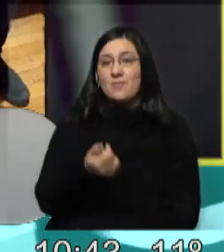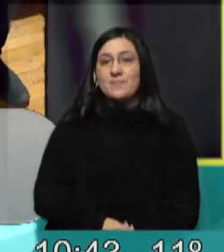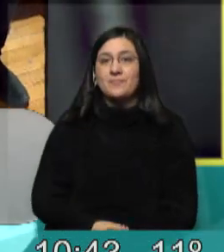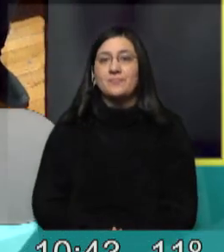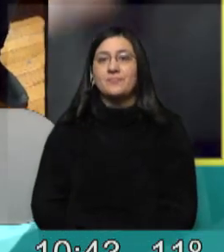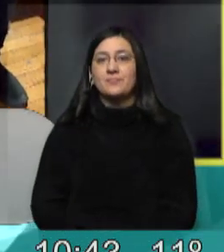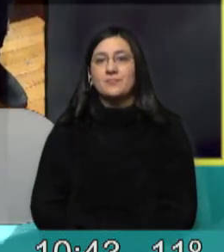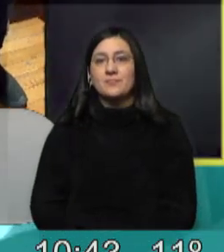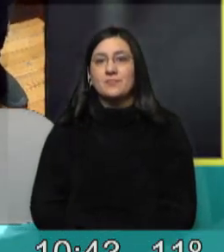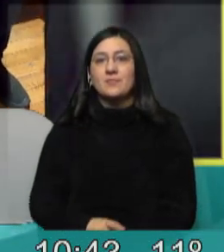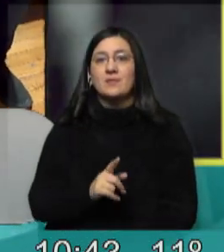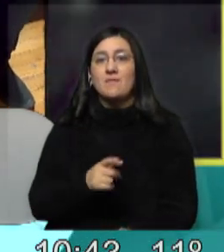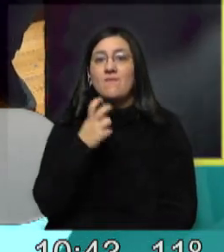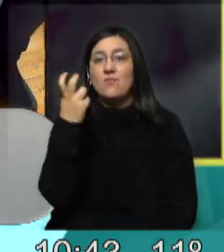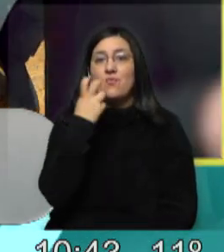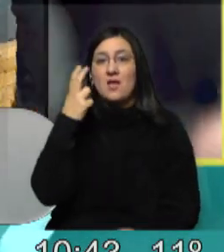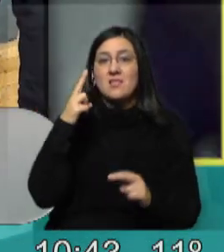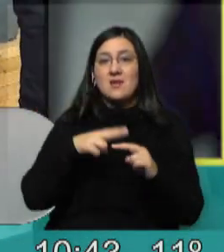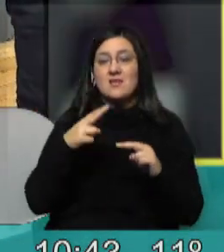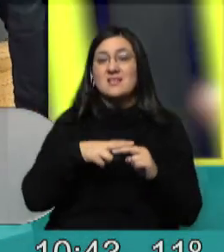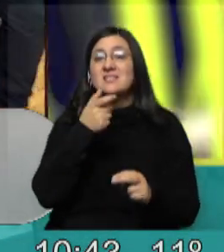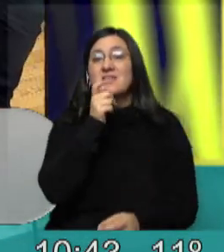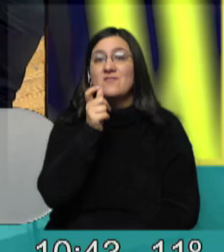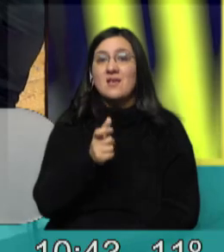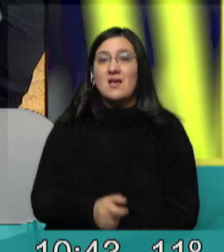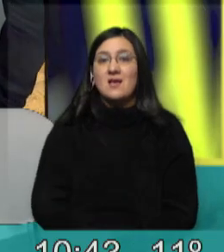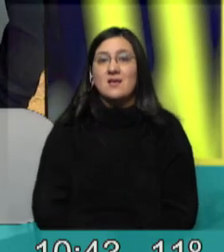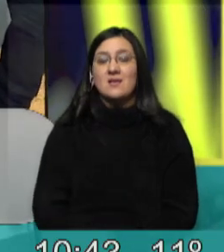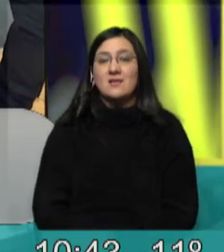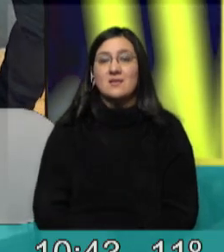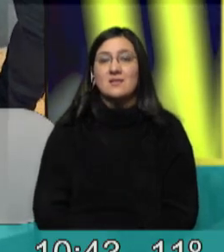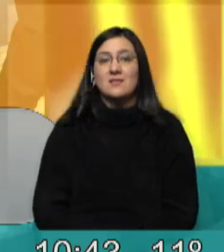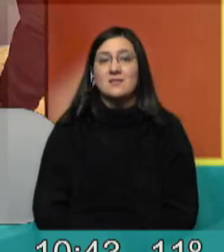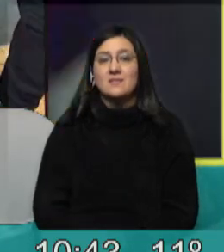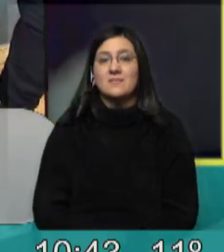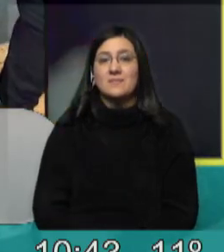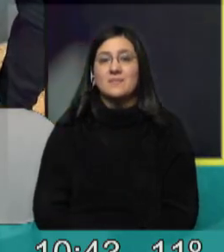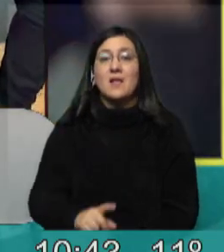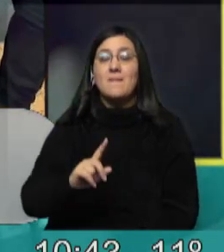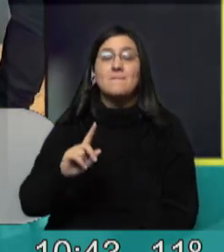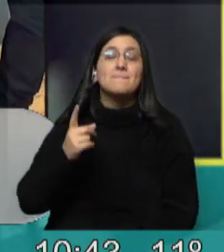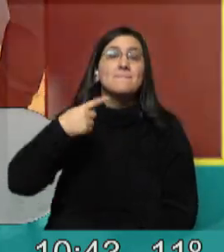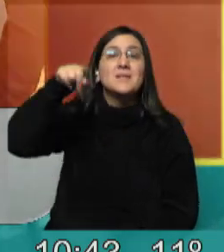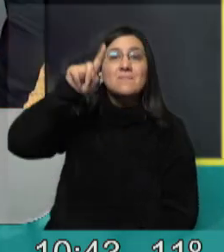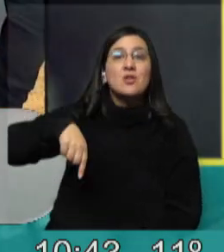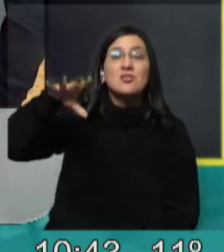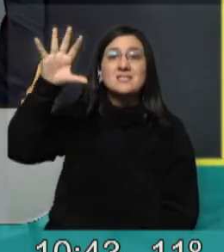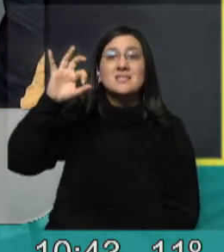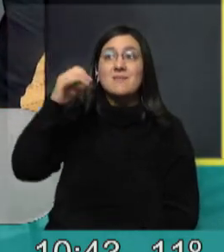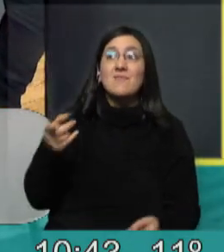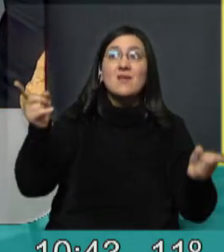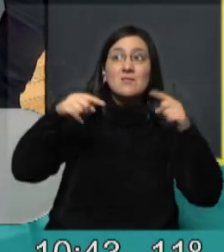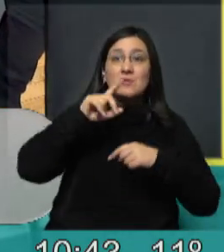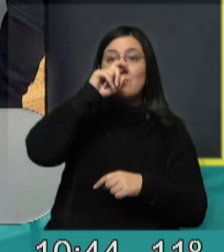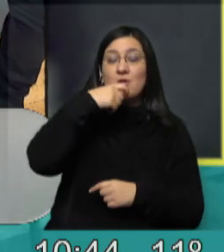Dios, que googlee. Sí, significa carcajada. Bueno, pero Tertagua va a ser... Entonces... El primero de septiembre debutamos aquí en Montevideo, el